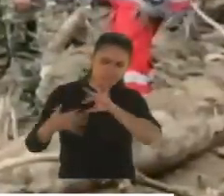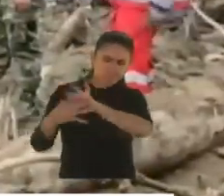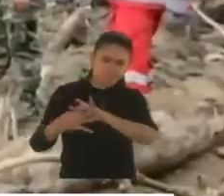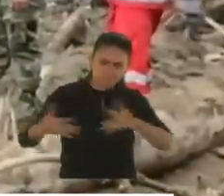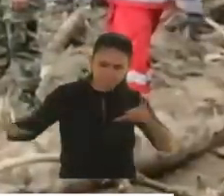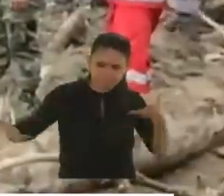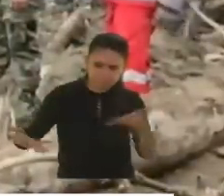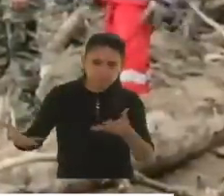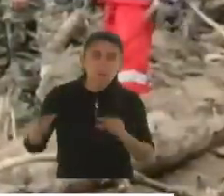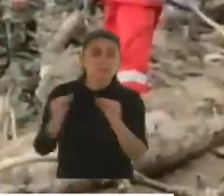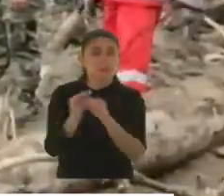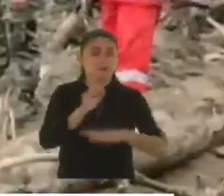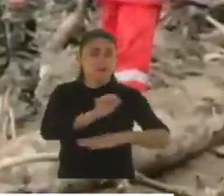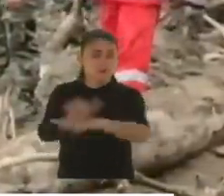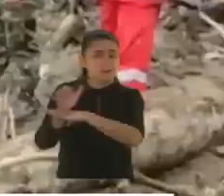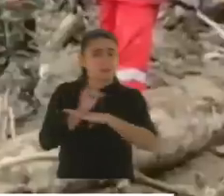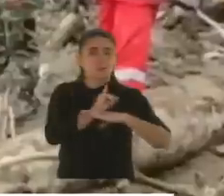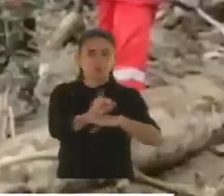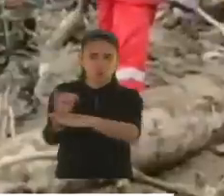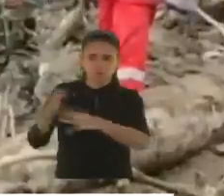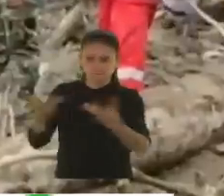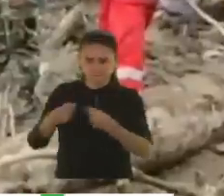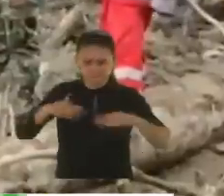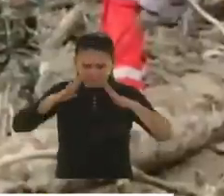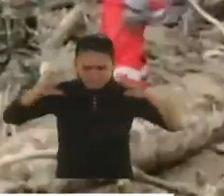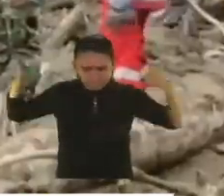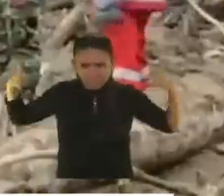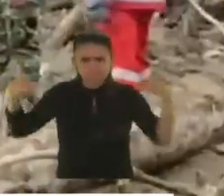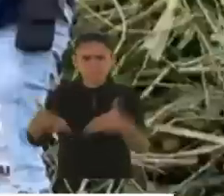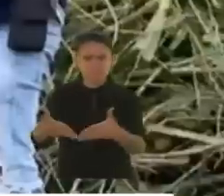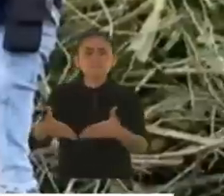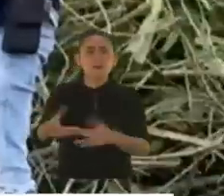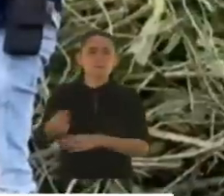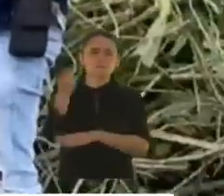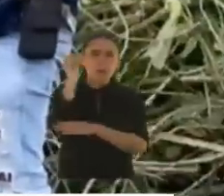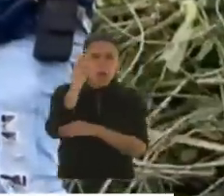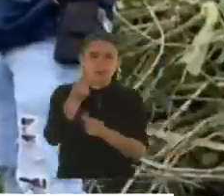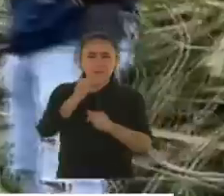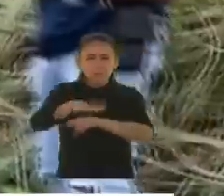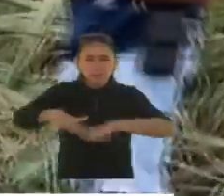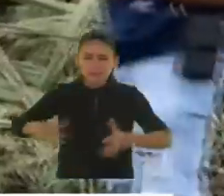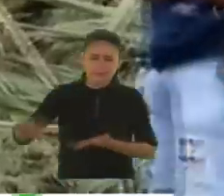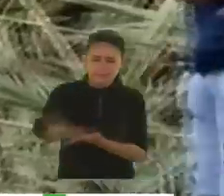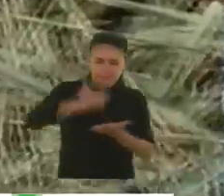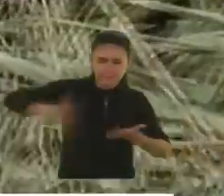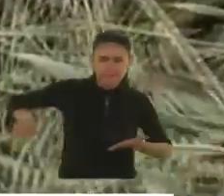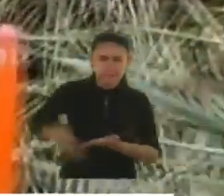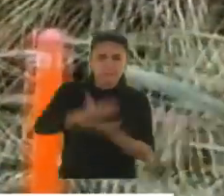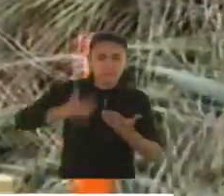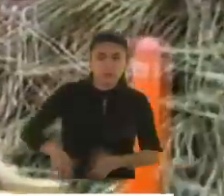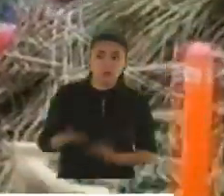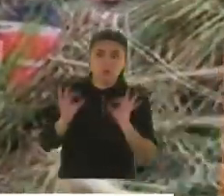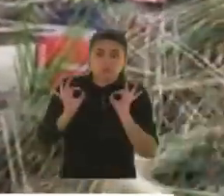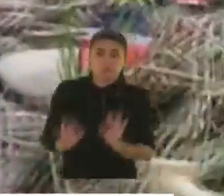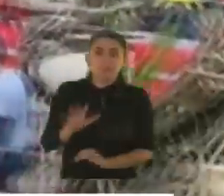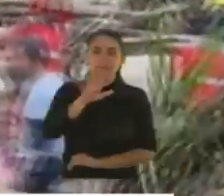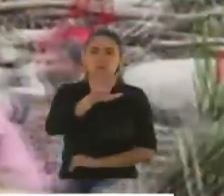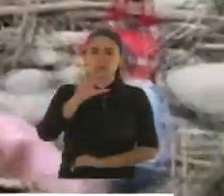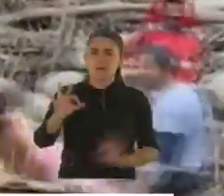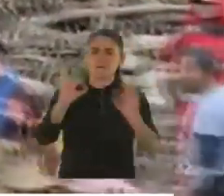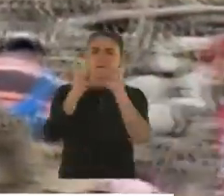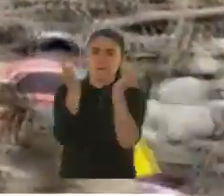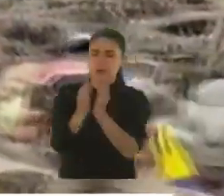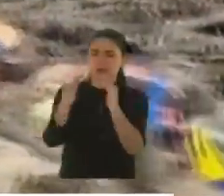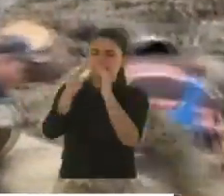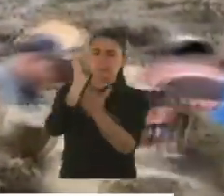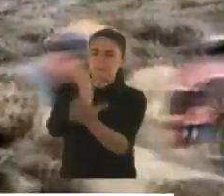diferentes instituciones, están enfocados en la remoción de escombros. Son alrededor de 53 familias las que resultaron